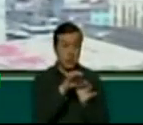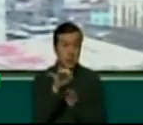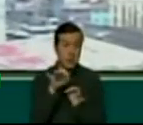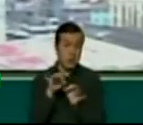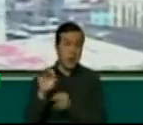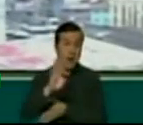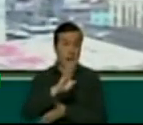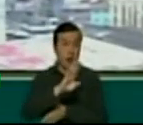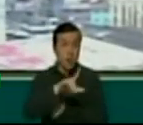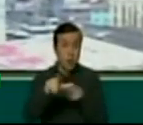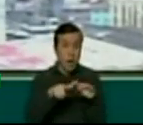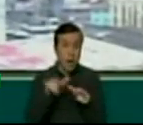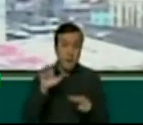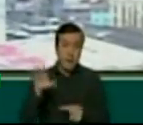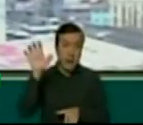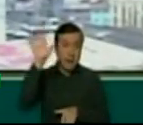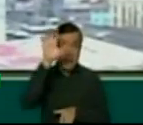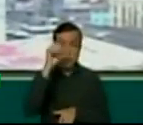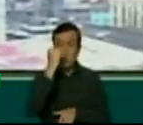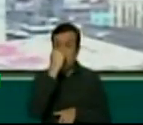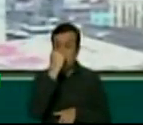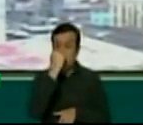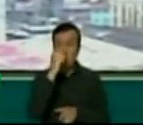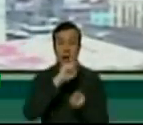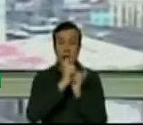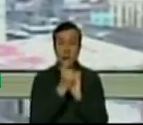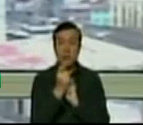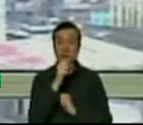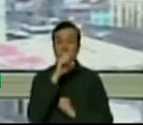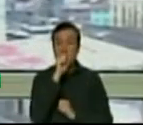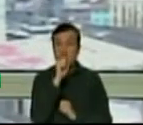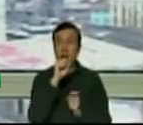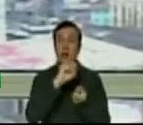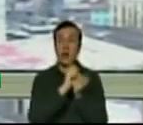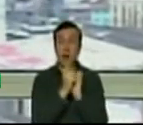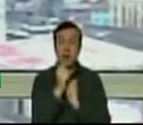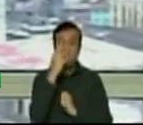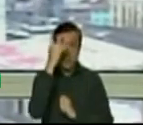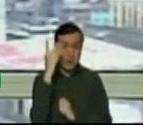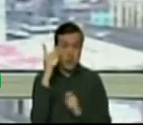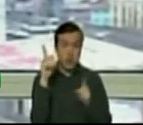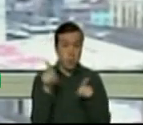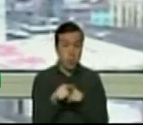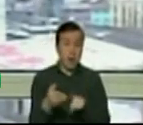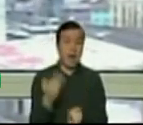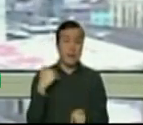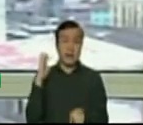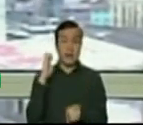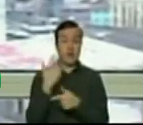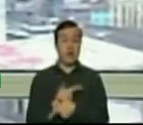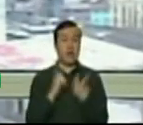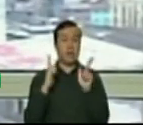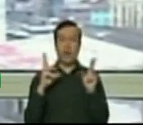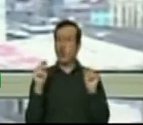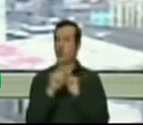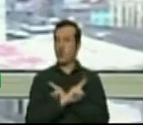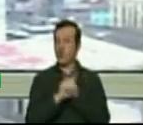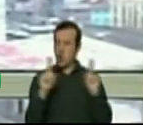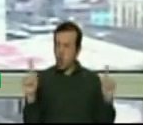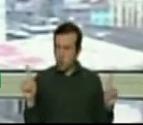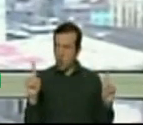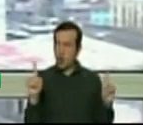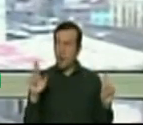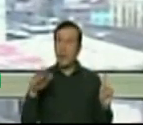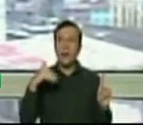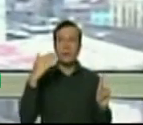para determinados lugares, no significa que vamos a volver a la situación que teníamos en enero. Habrá una nueva normalidad. Luego